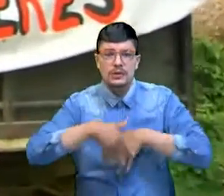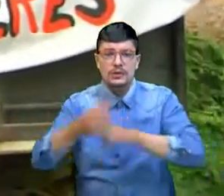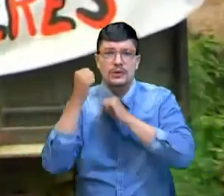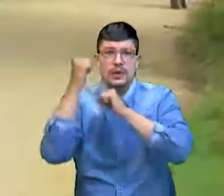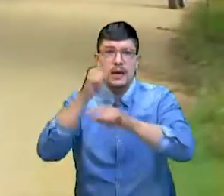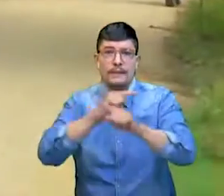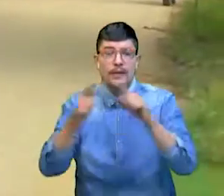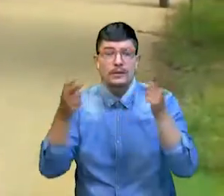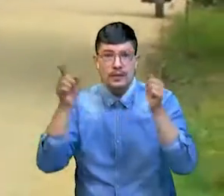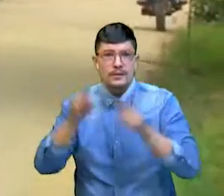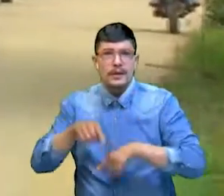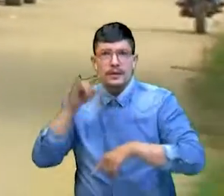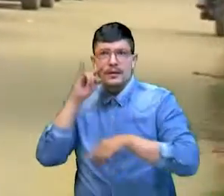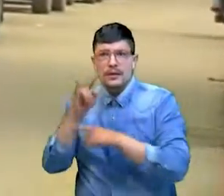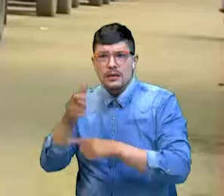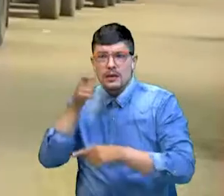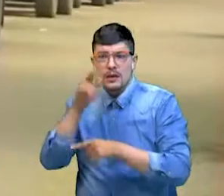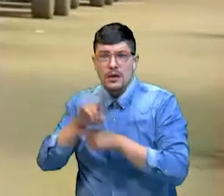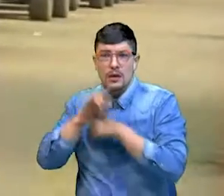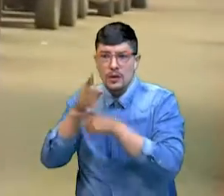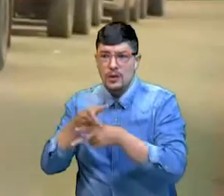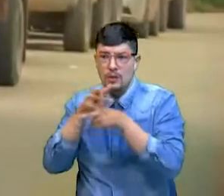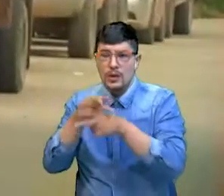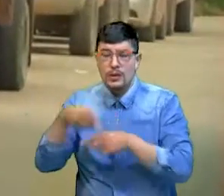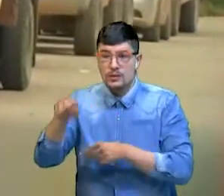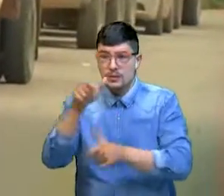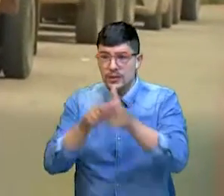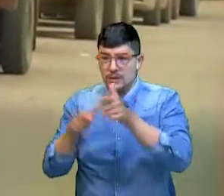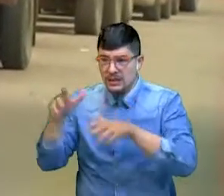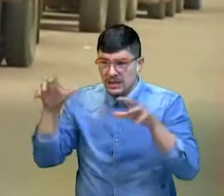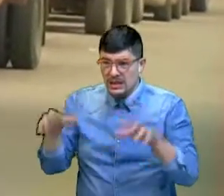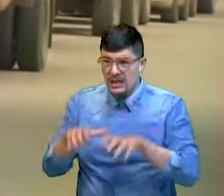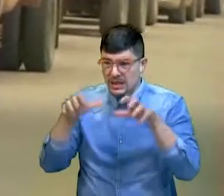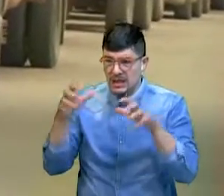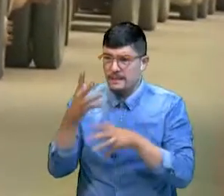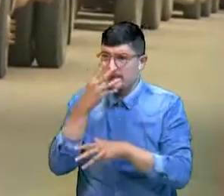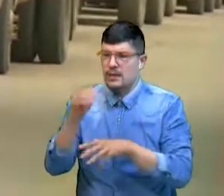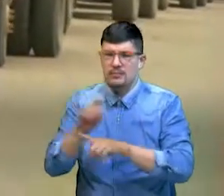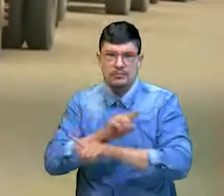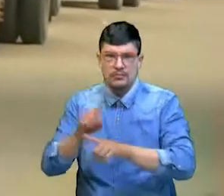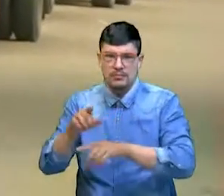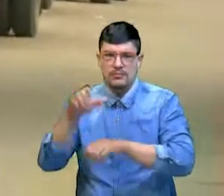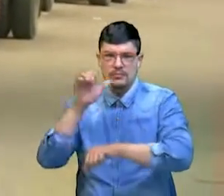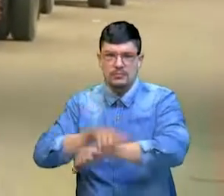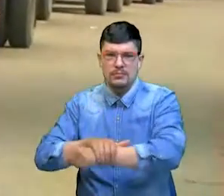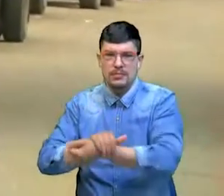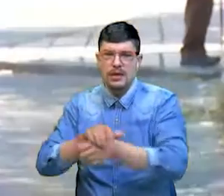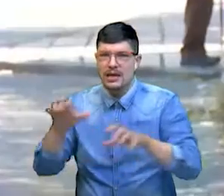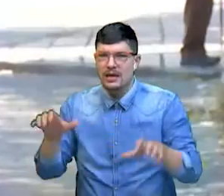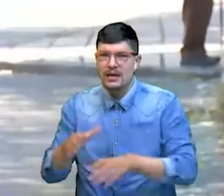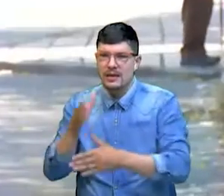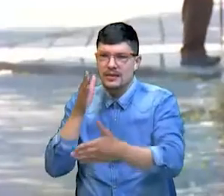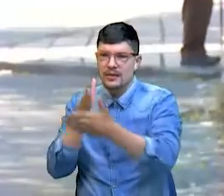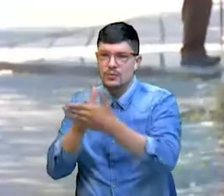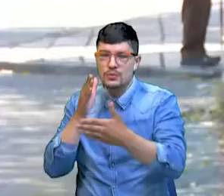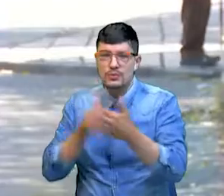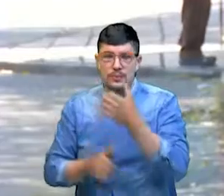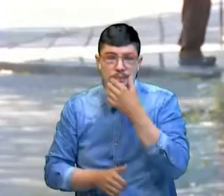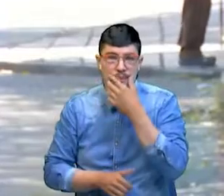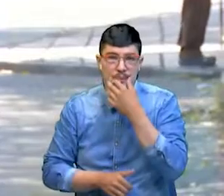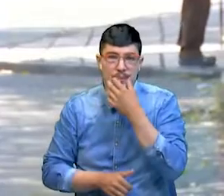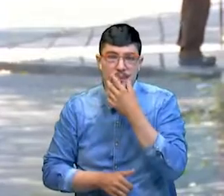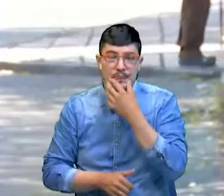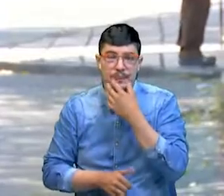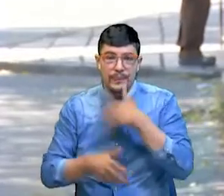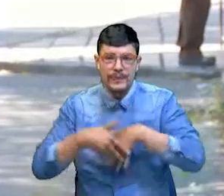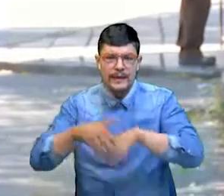se blinde la seguridad, denunciando a quienes quieran infiltrar con actos vandálicos. Muy bien, las manifestaciones más grandes en